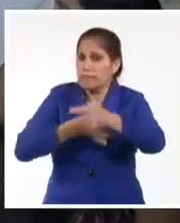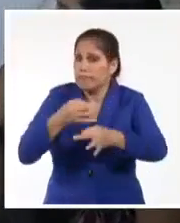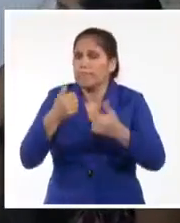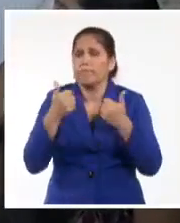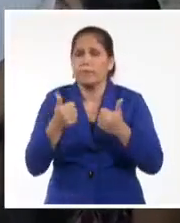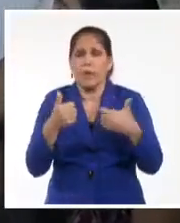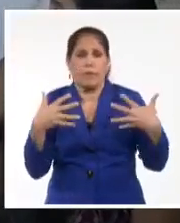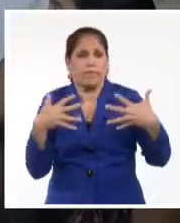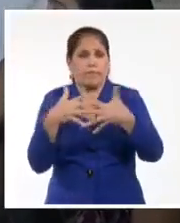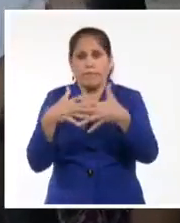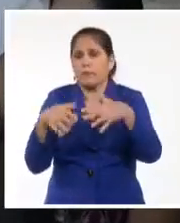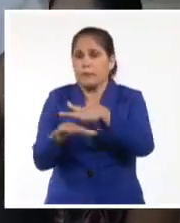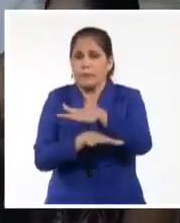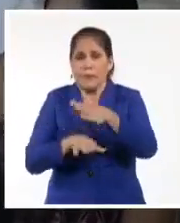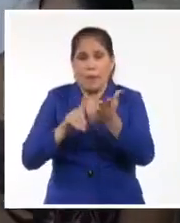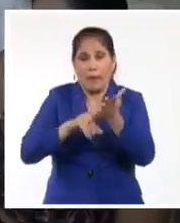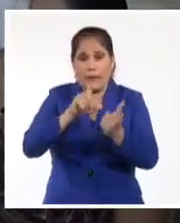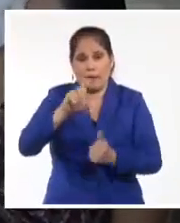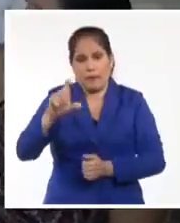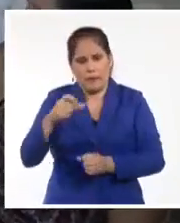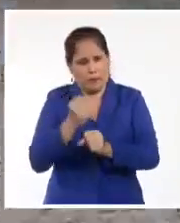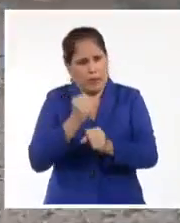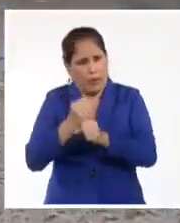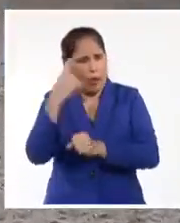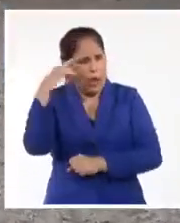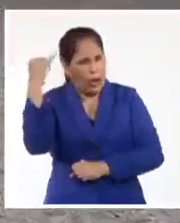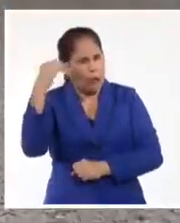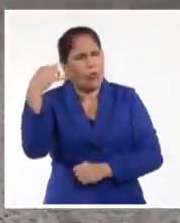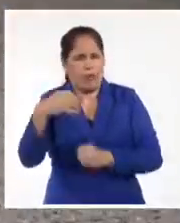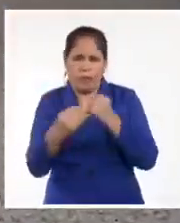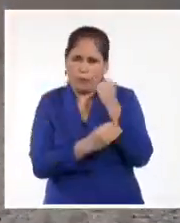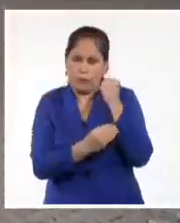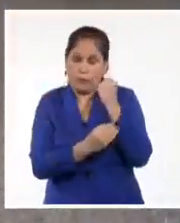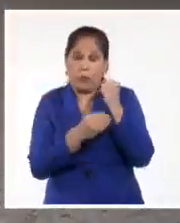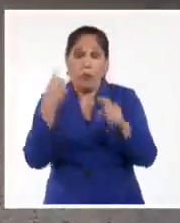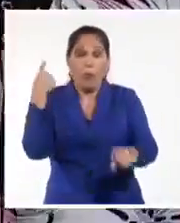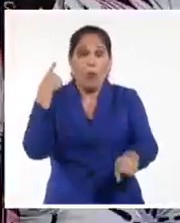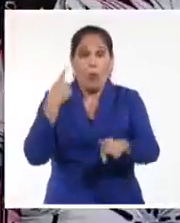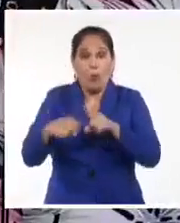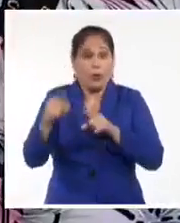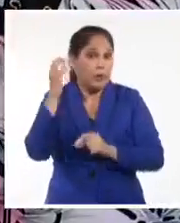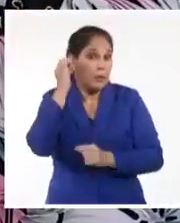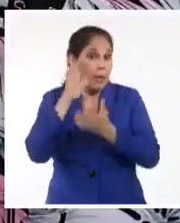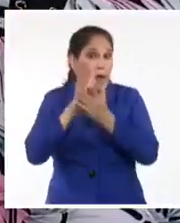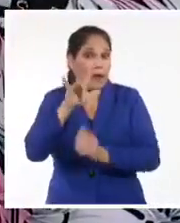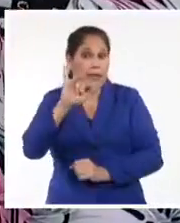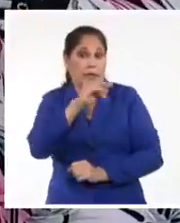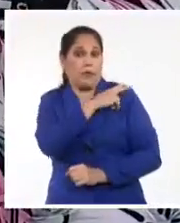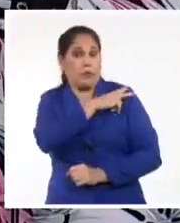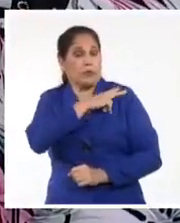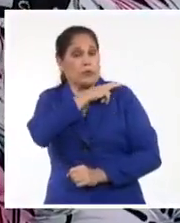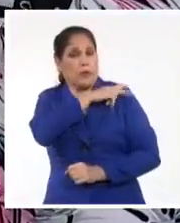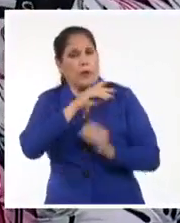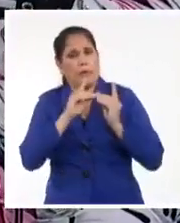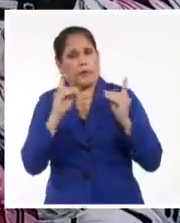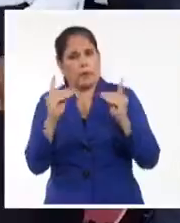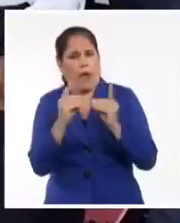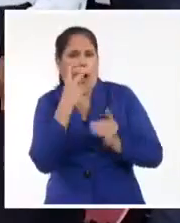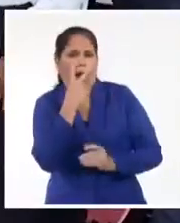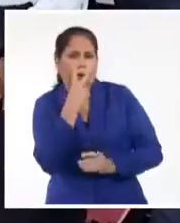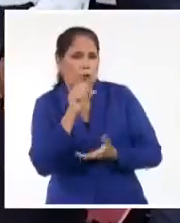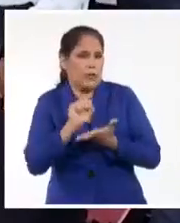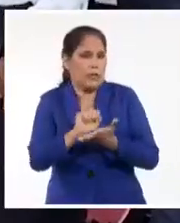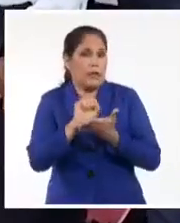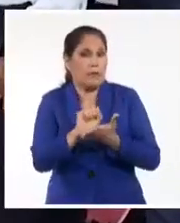fortalecer los núcleos de base del partido y su labor ideológica. Por su parte, Marilis Rodríguez, funcionaria del Departamento de Atención a los